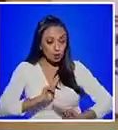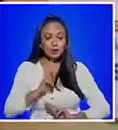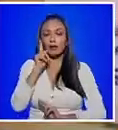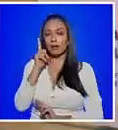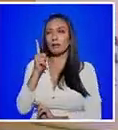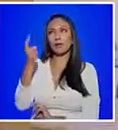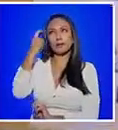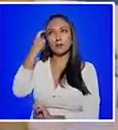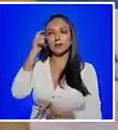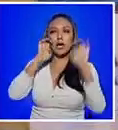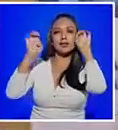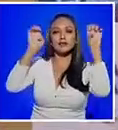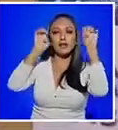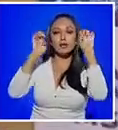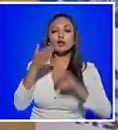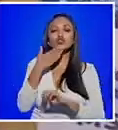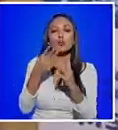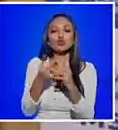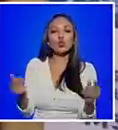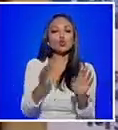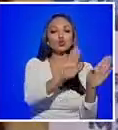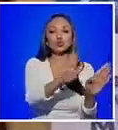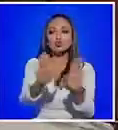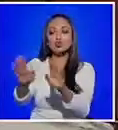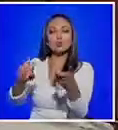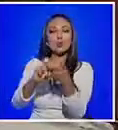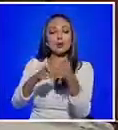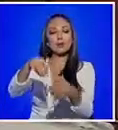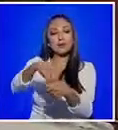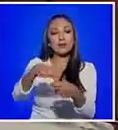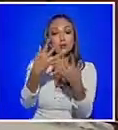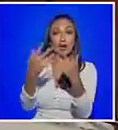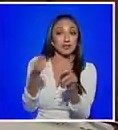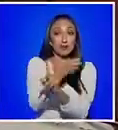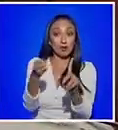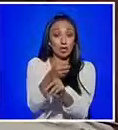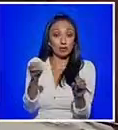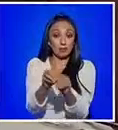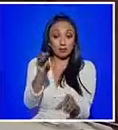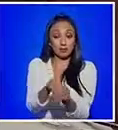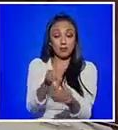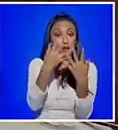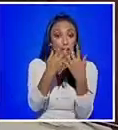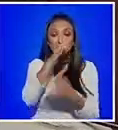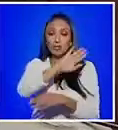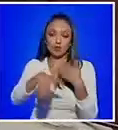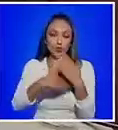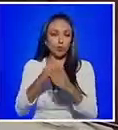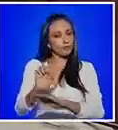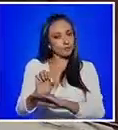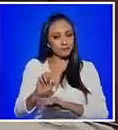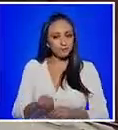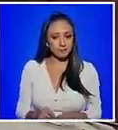los privados de la libertad y terminar con los episodios de violencia que se volvieron comunes en las cárceles del país.